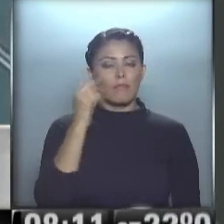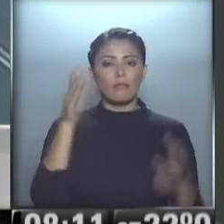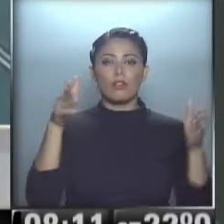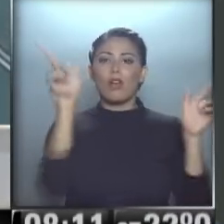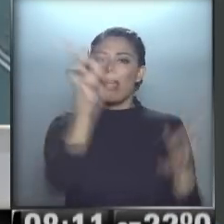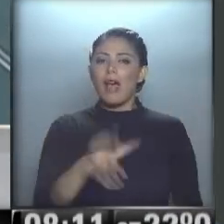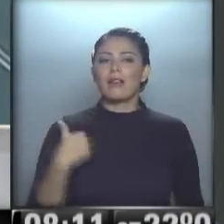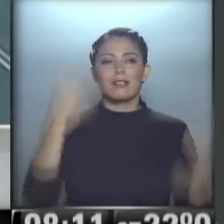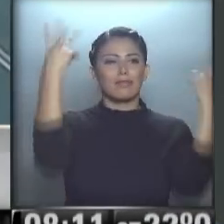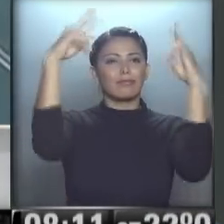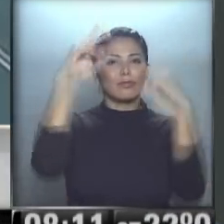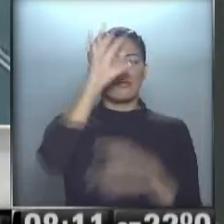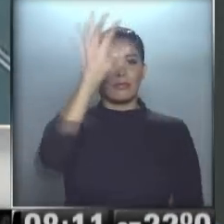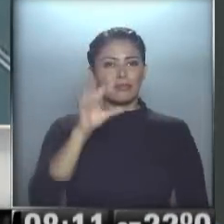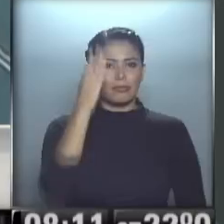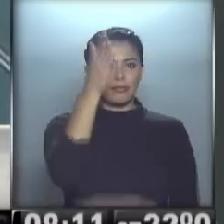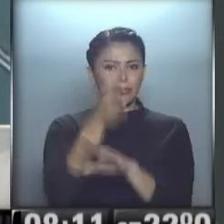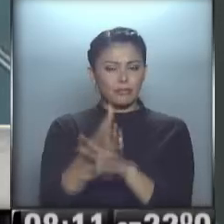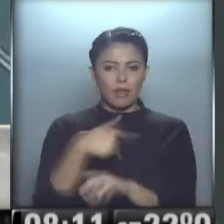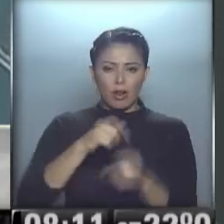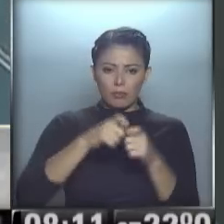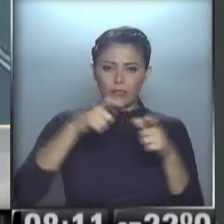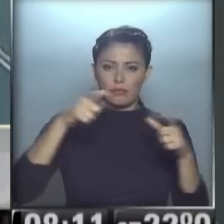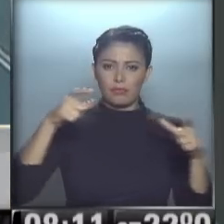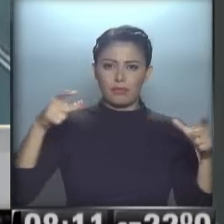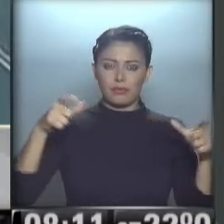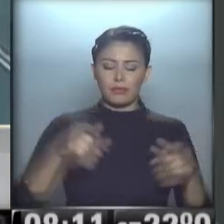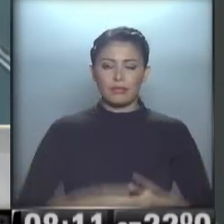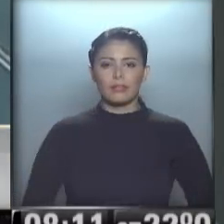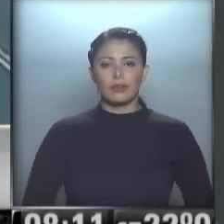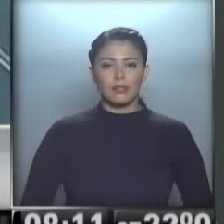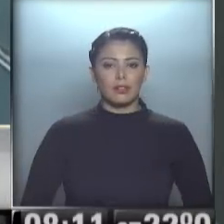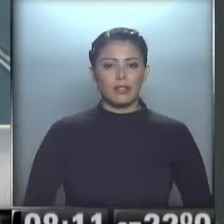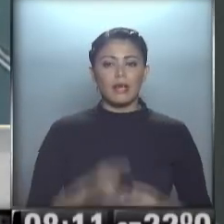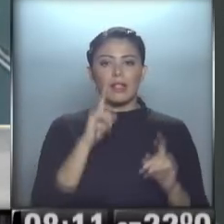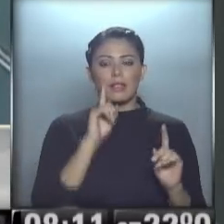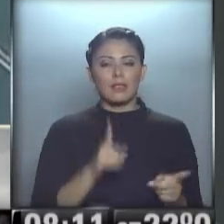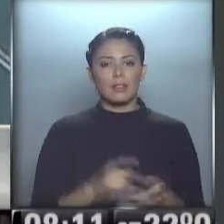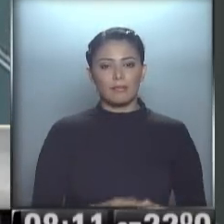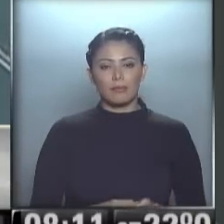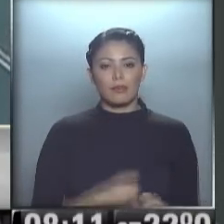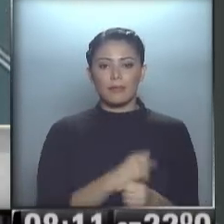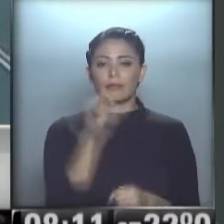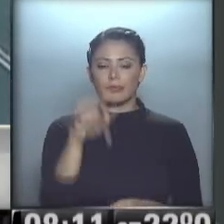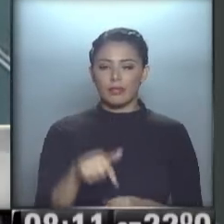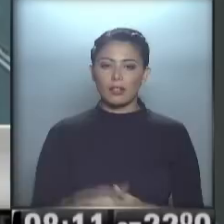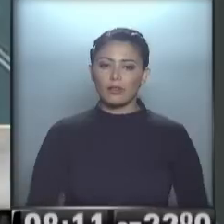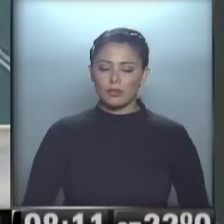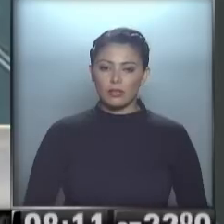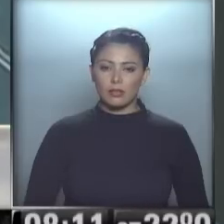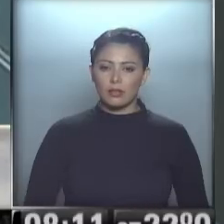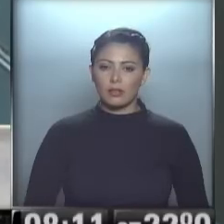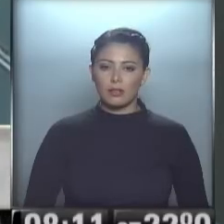receptivo se ha incrementado de un modo sustancial Eh así como eh hemos tenido un